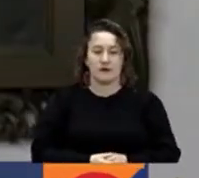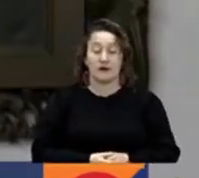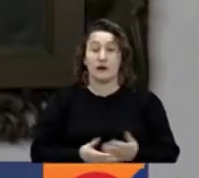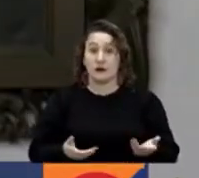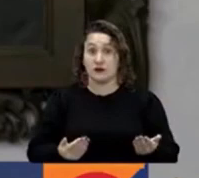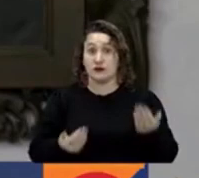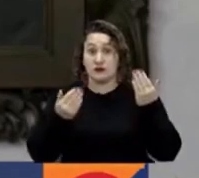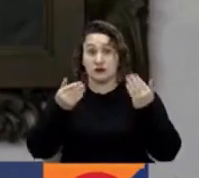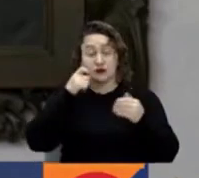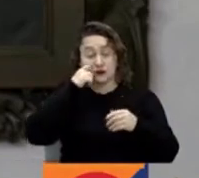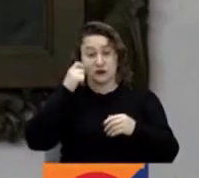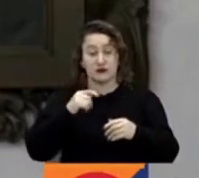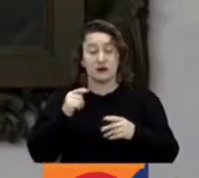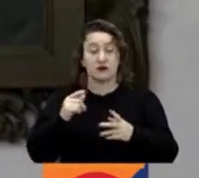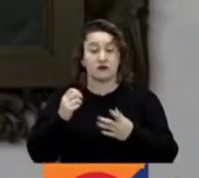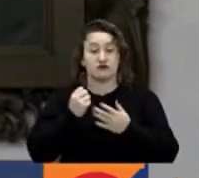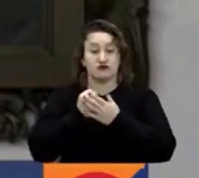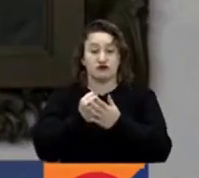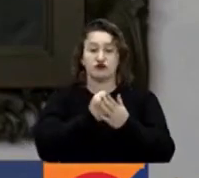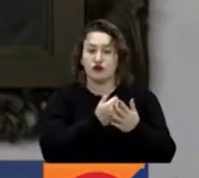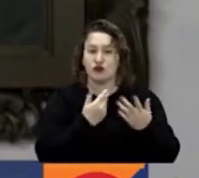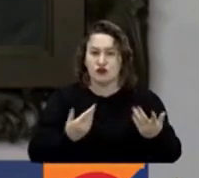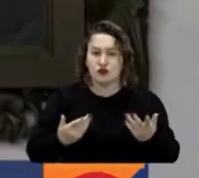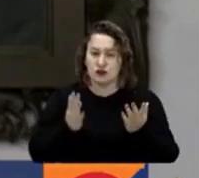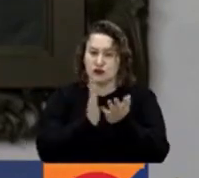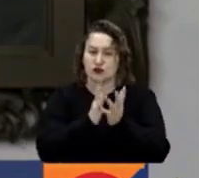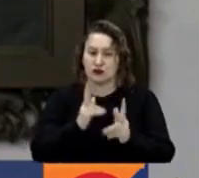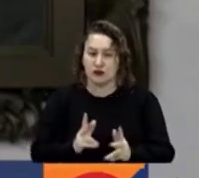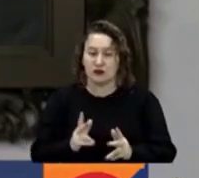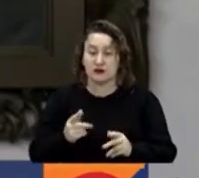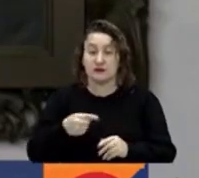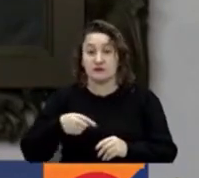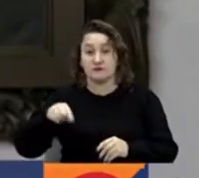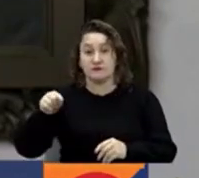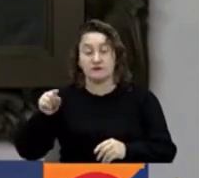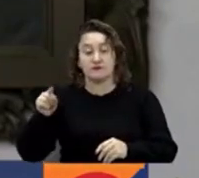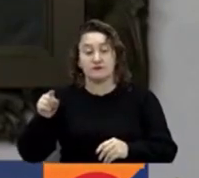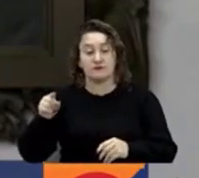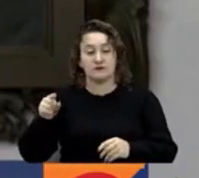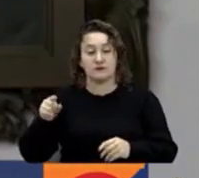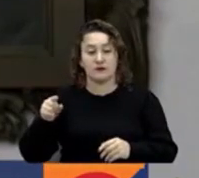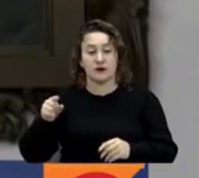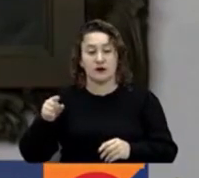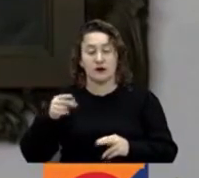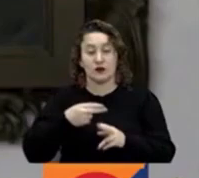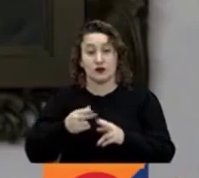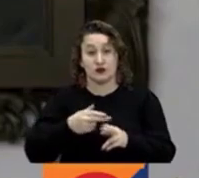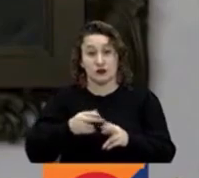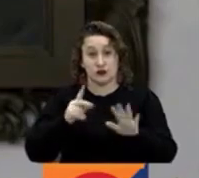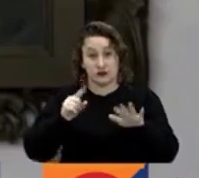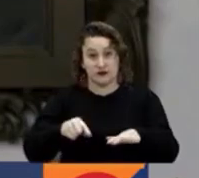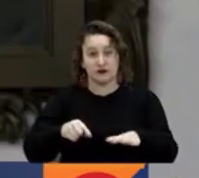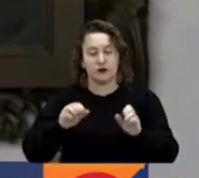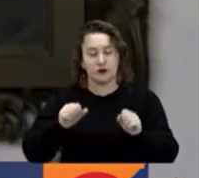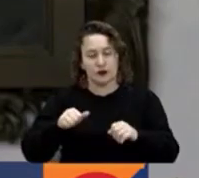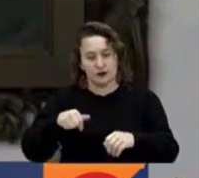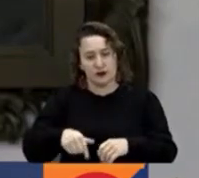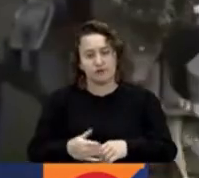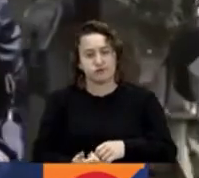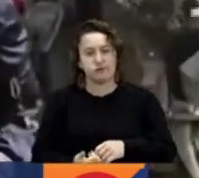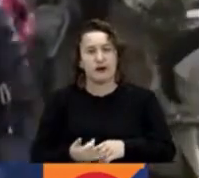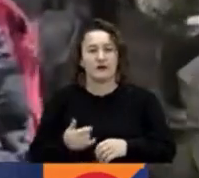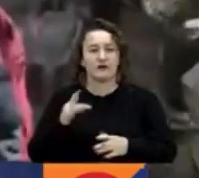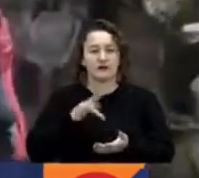que nos permitan que nuestros estudiantes que van a iniciar el próximo semestre puedan estar aquí de manera